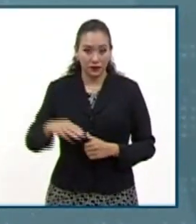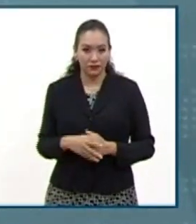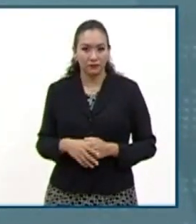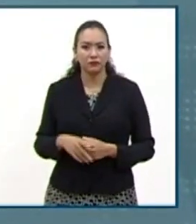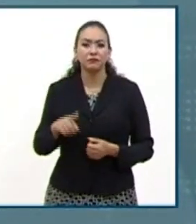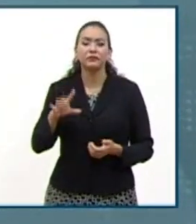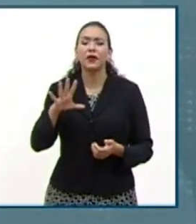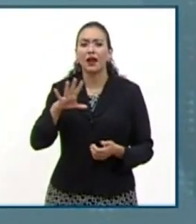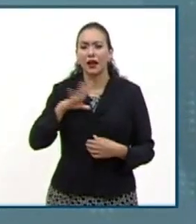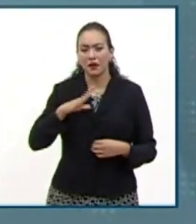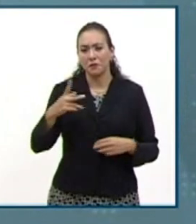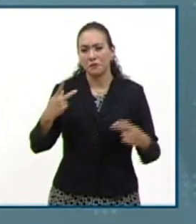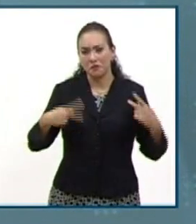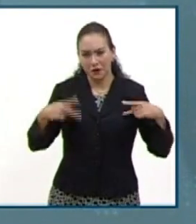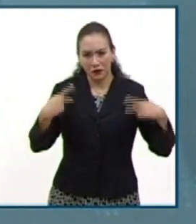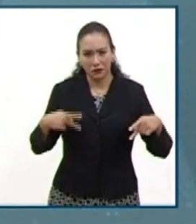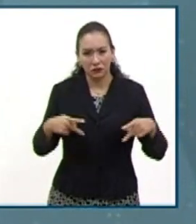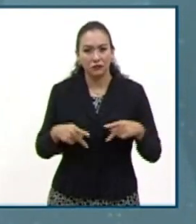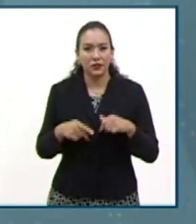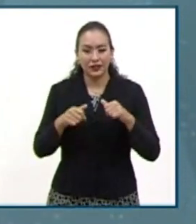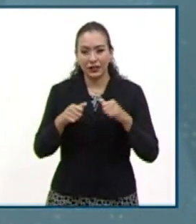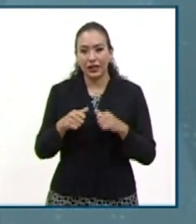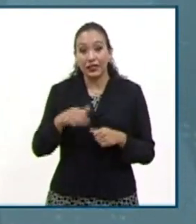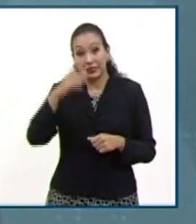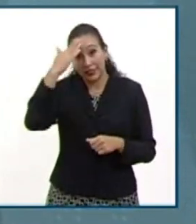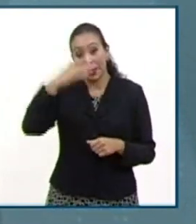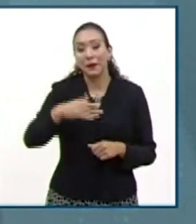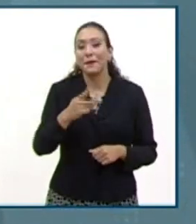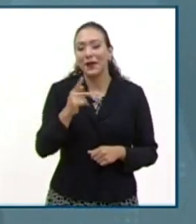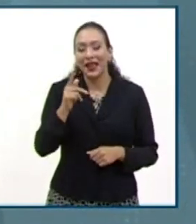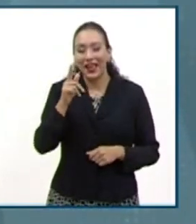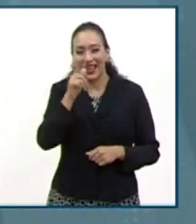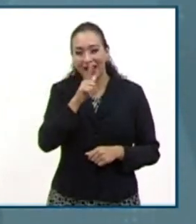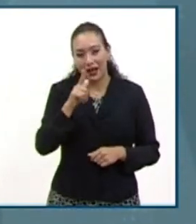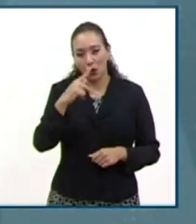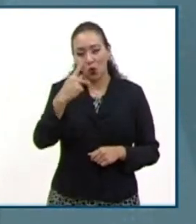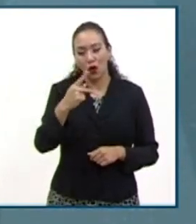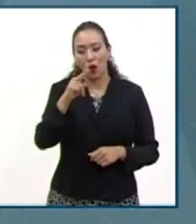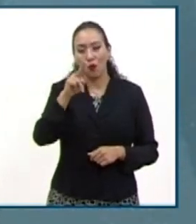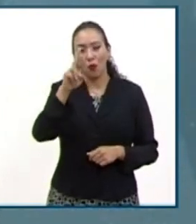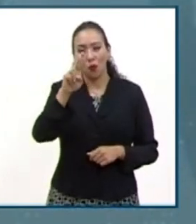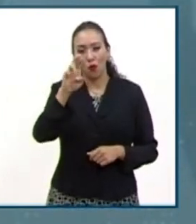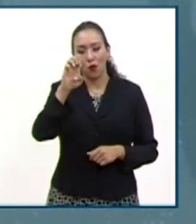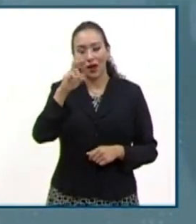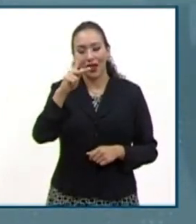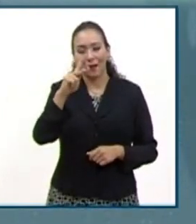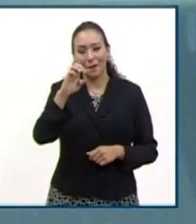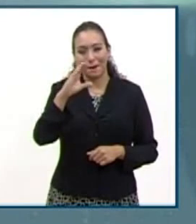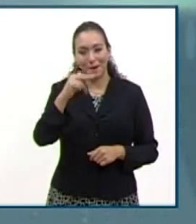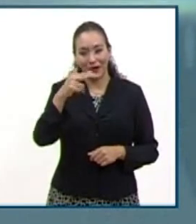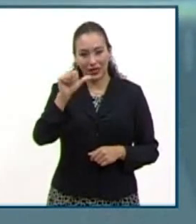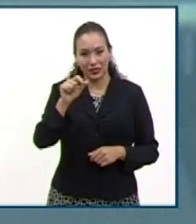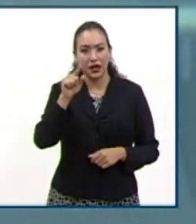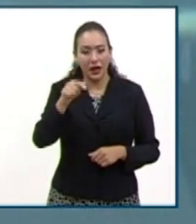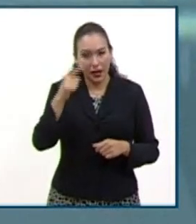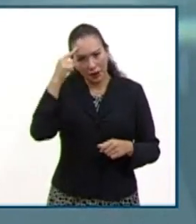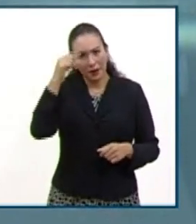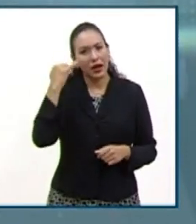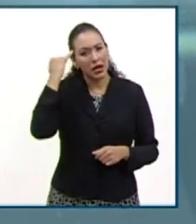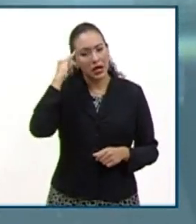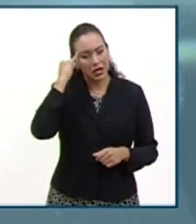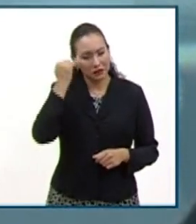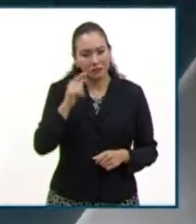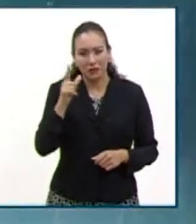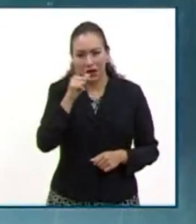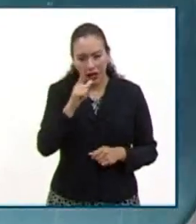con facilitadores que pueden atender en lengua purépecha para ayudar a resolver conflictos en materia familiar, civil, mercantil